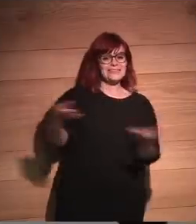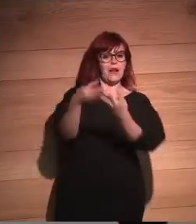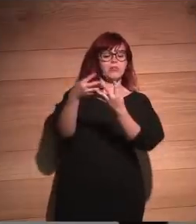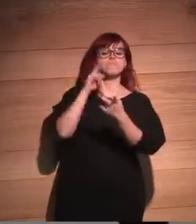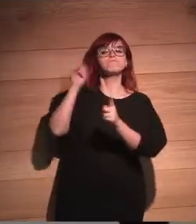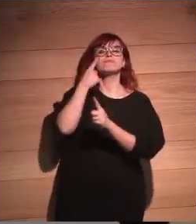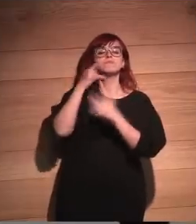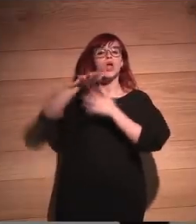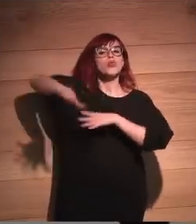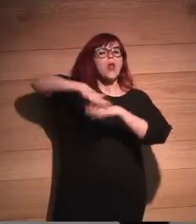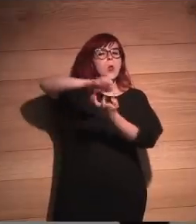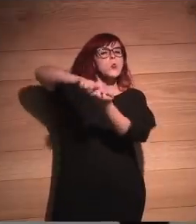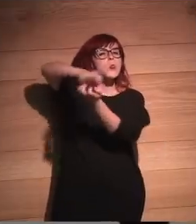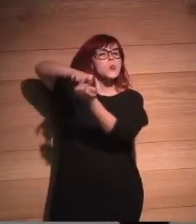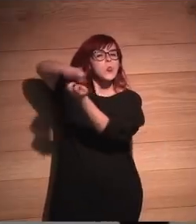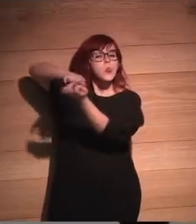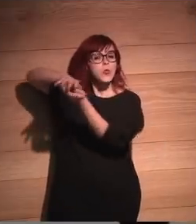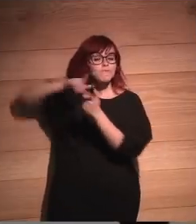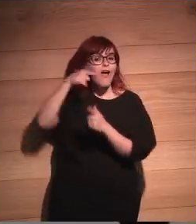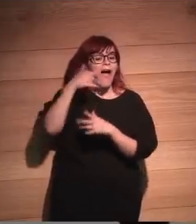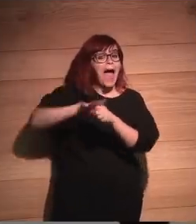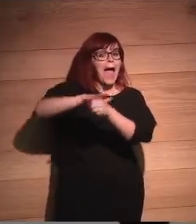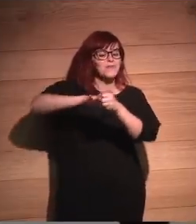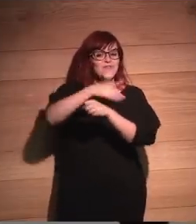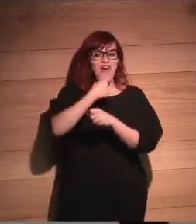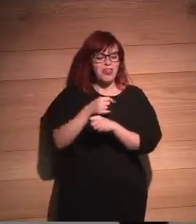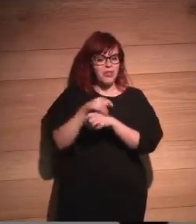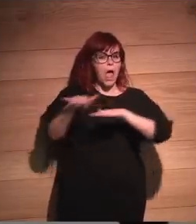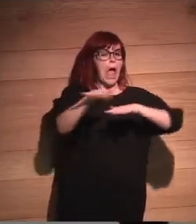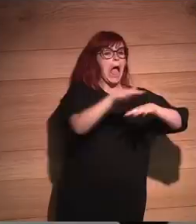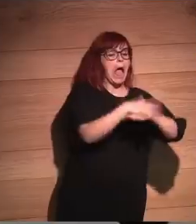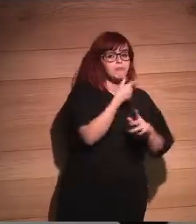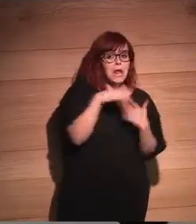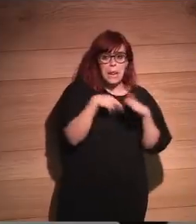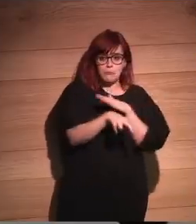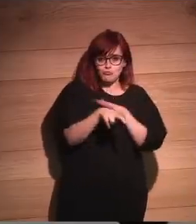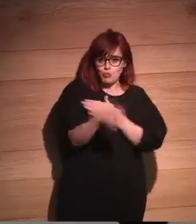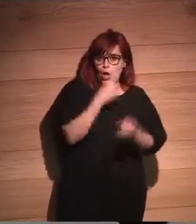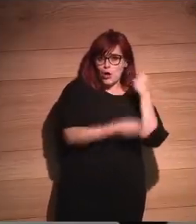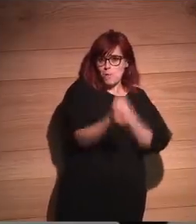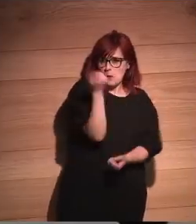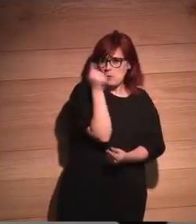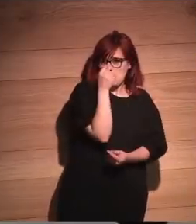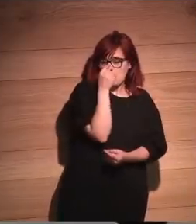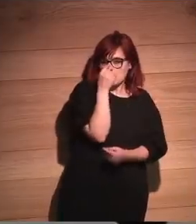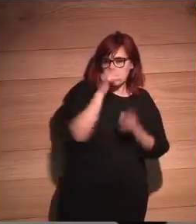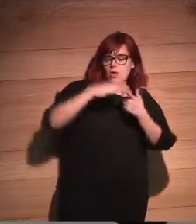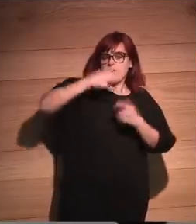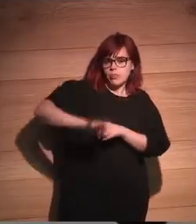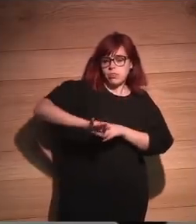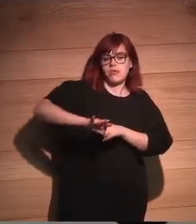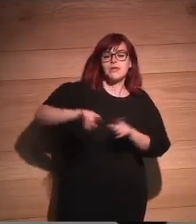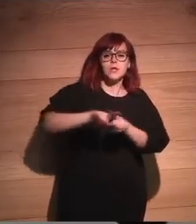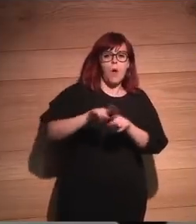ciberespacio, un caldo de cultivo, un ámbito donde moverse con muy pocos recursos económicos y